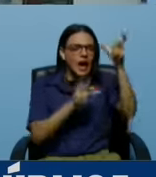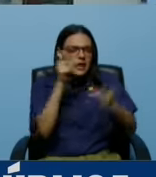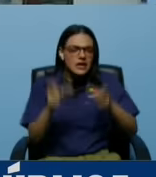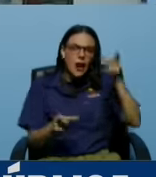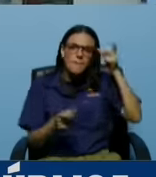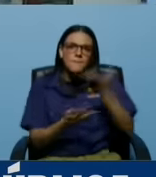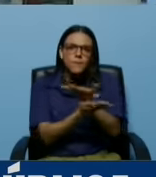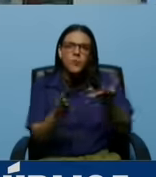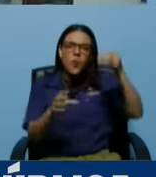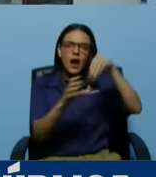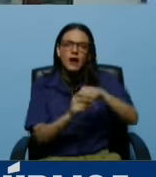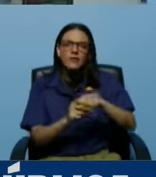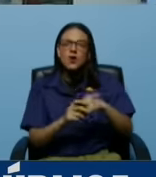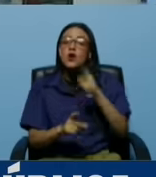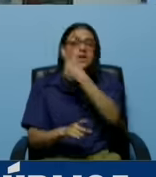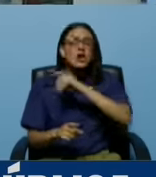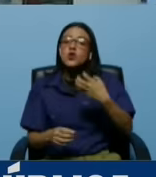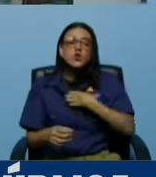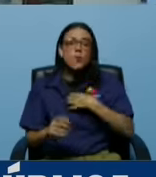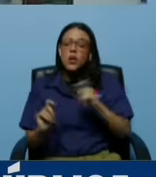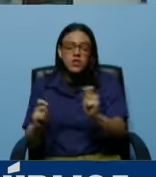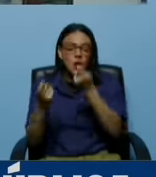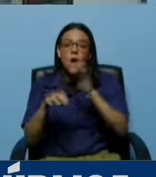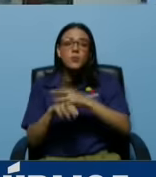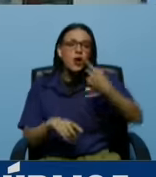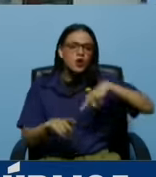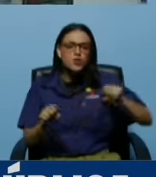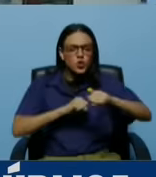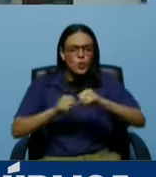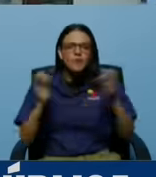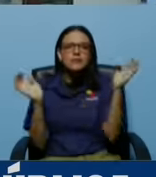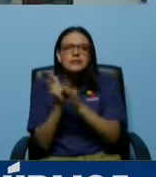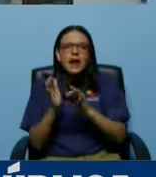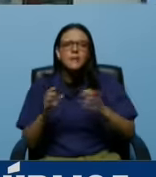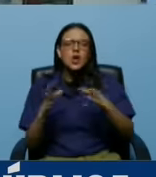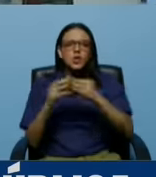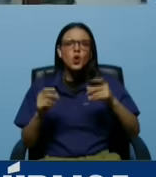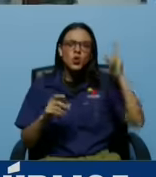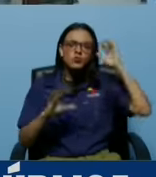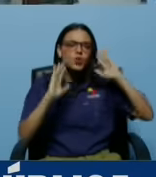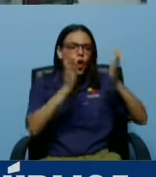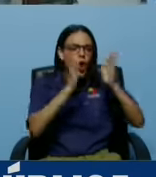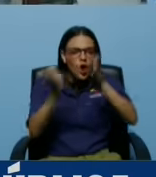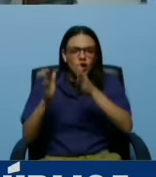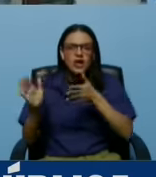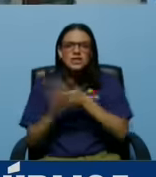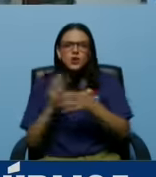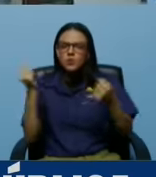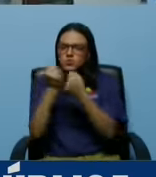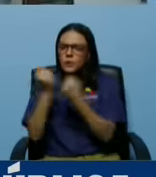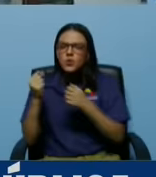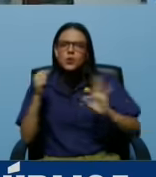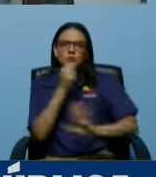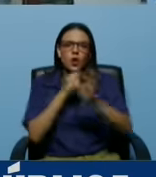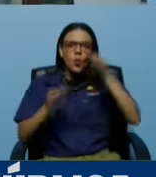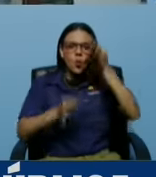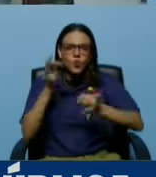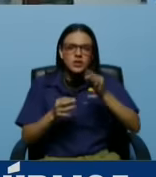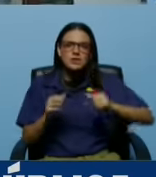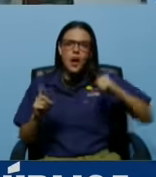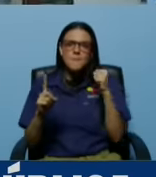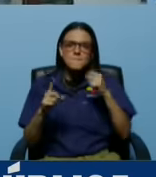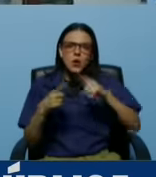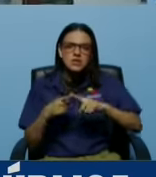por la rápida actuación del Ministerio Público, de los organismos auxiliares de justicia,